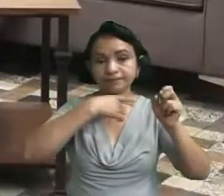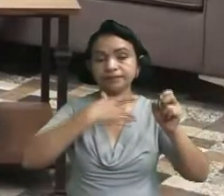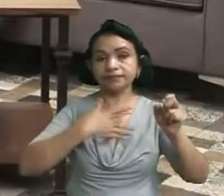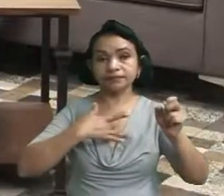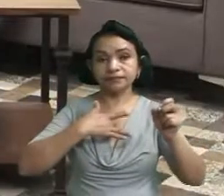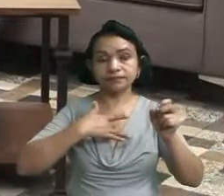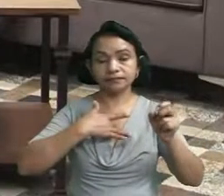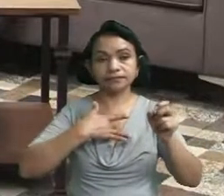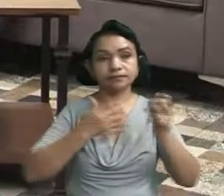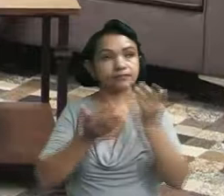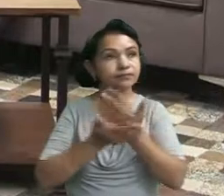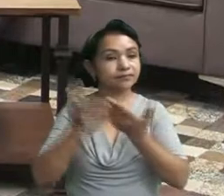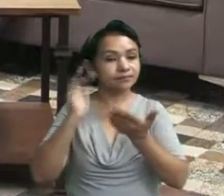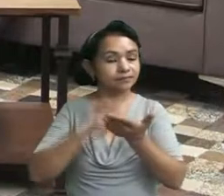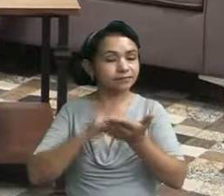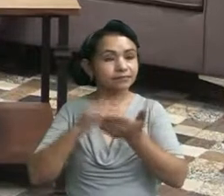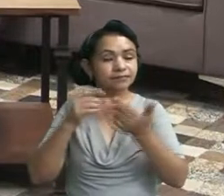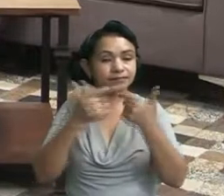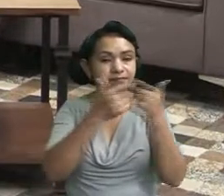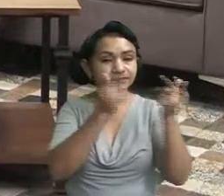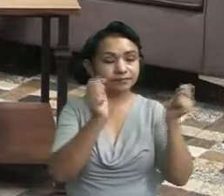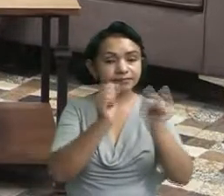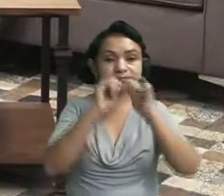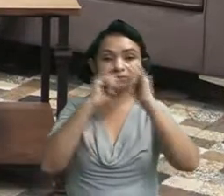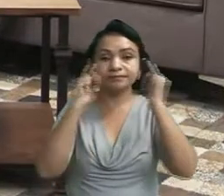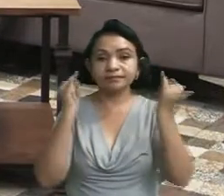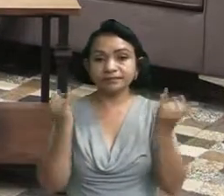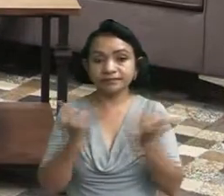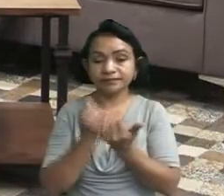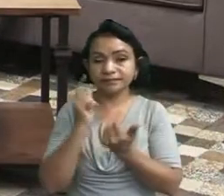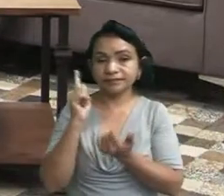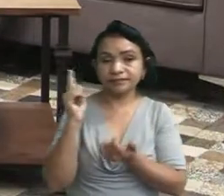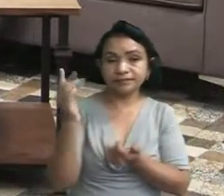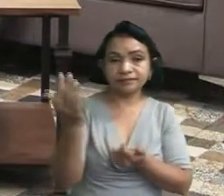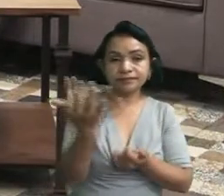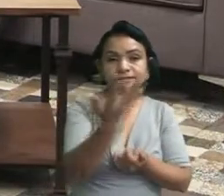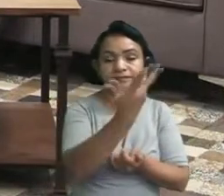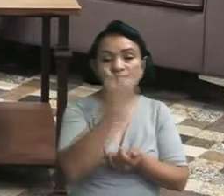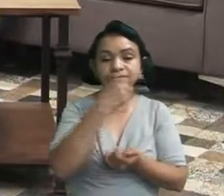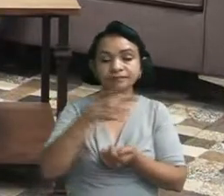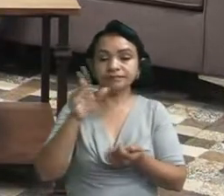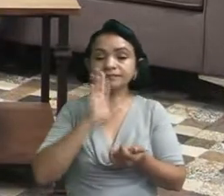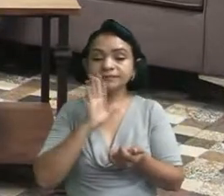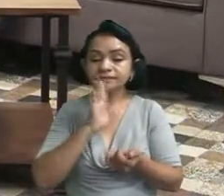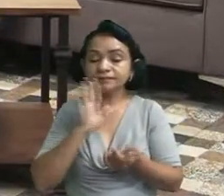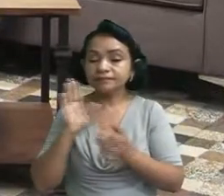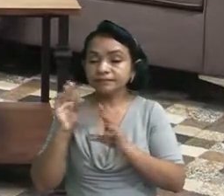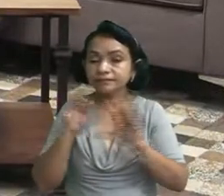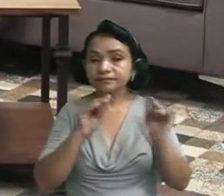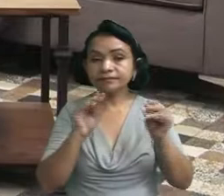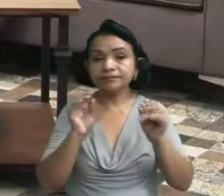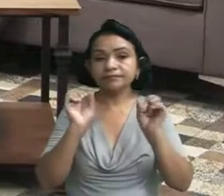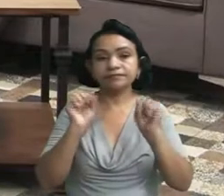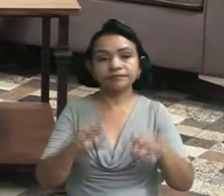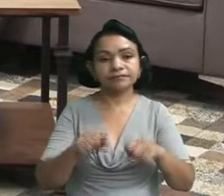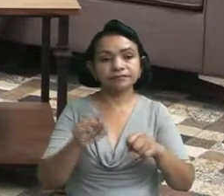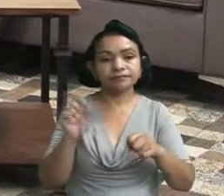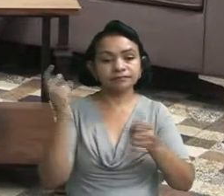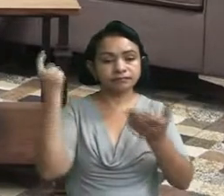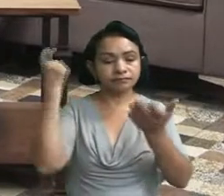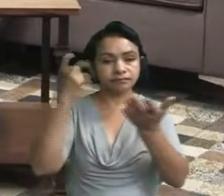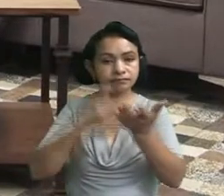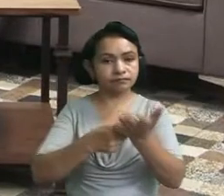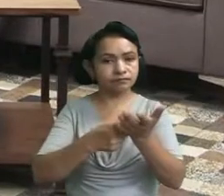que se reitere ese llamado a la comunidad internacional por todas las partes que están ahí negociando, para que cesen las